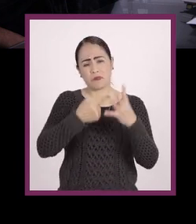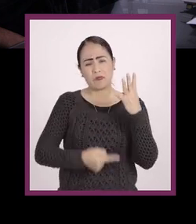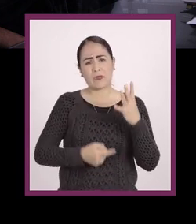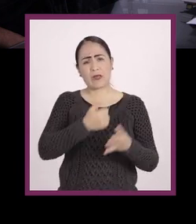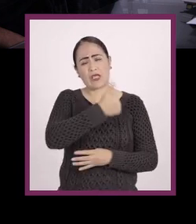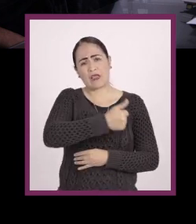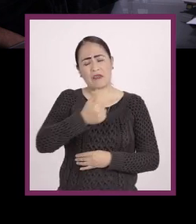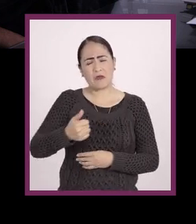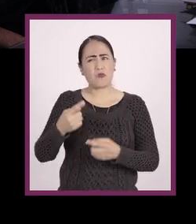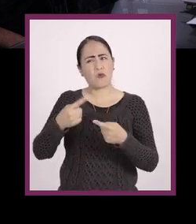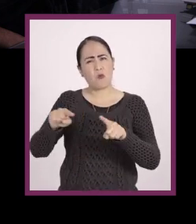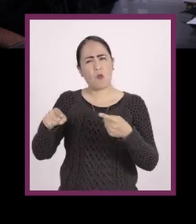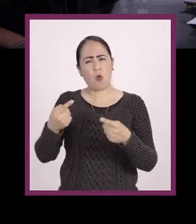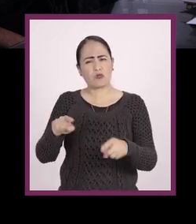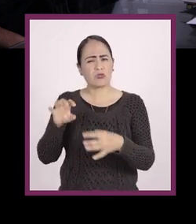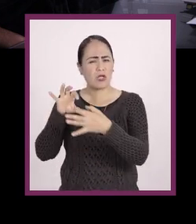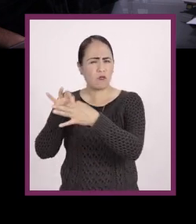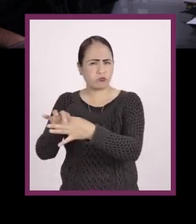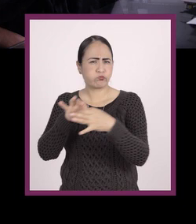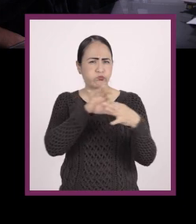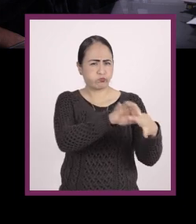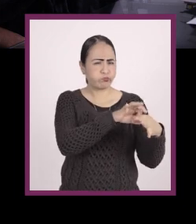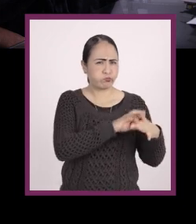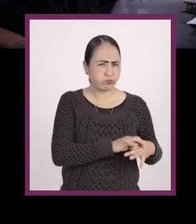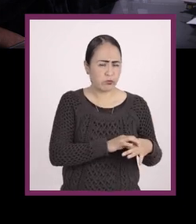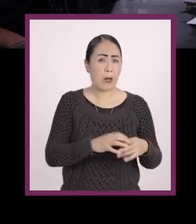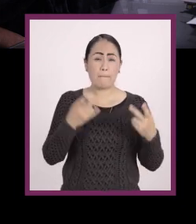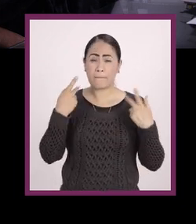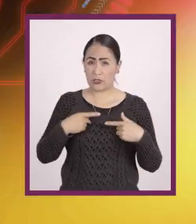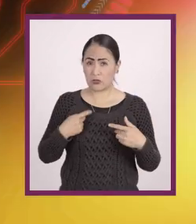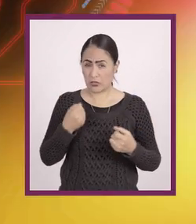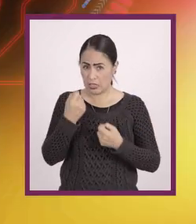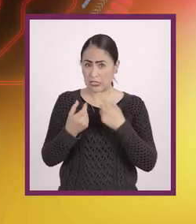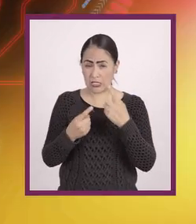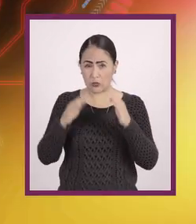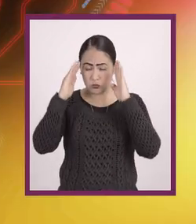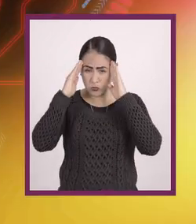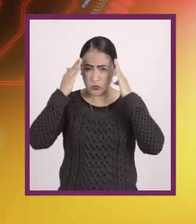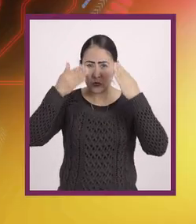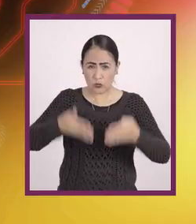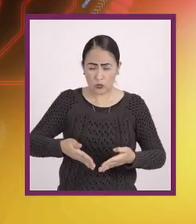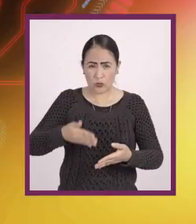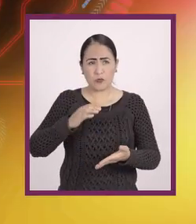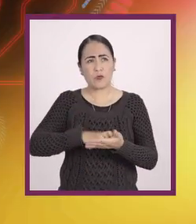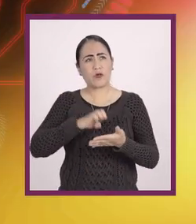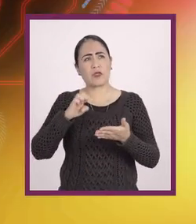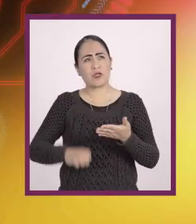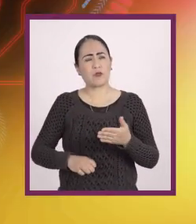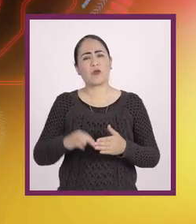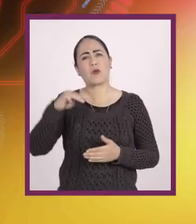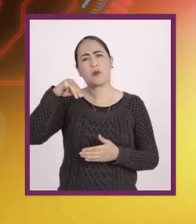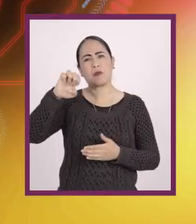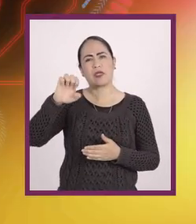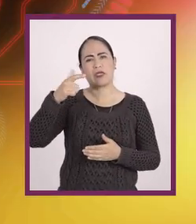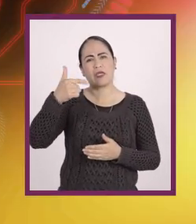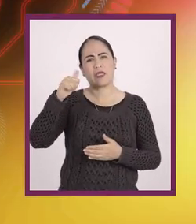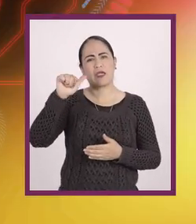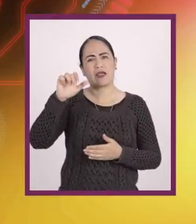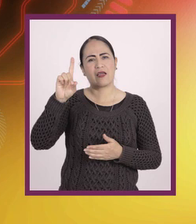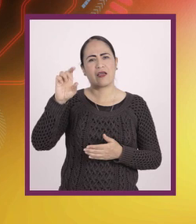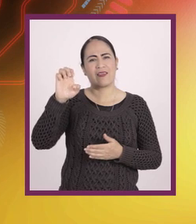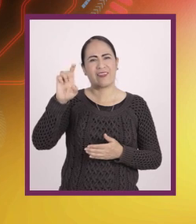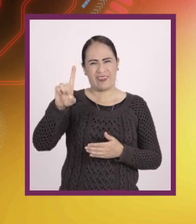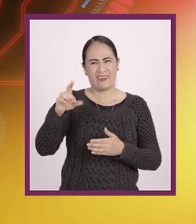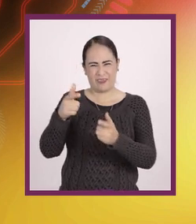a cada uno le funciona mejor un determinado tipo de música hay personas que se pueden concentrar escuchando a